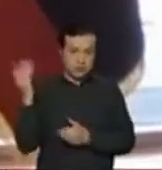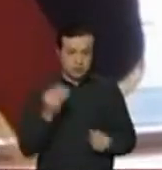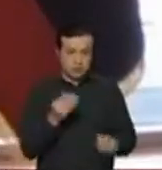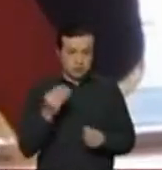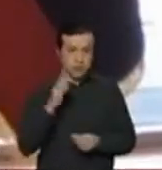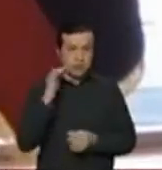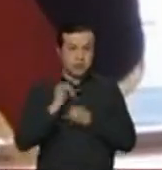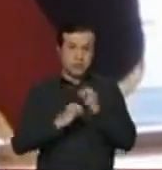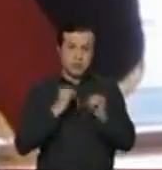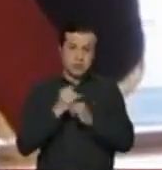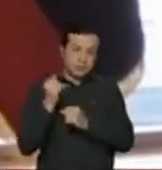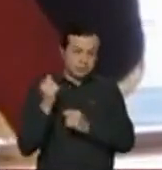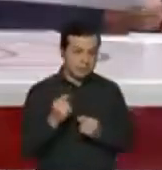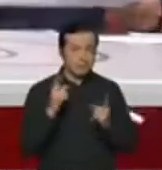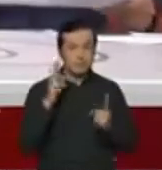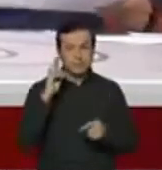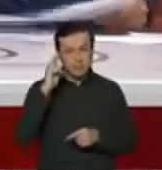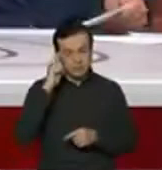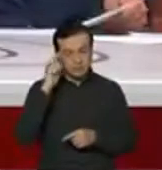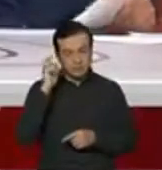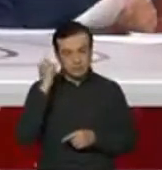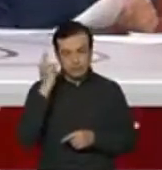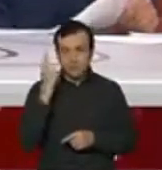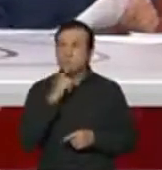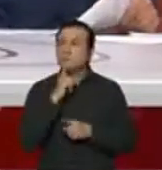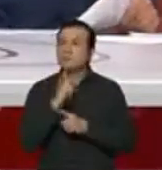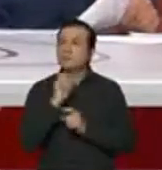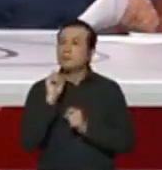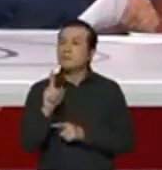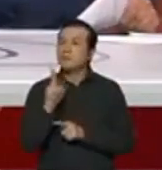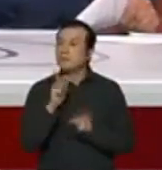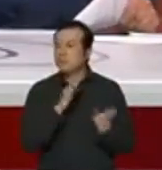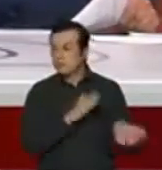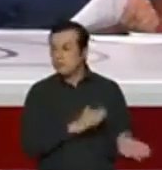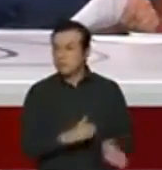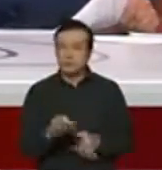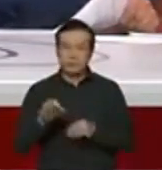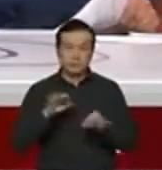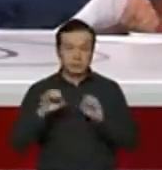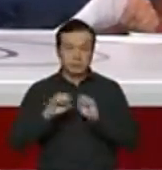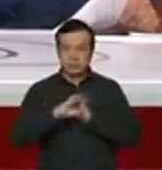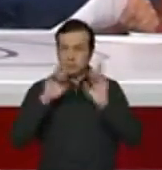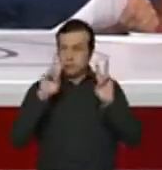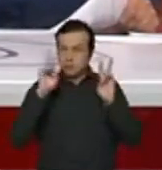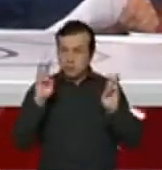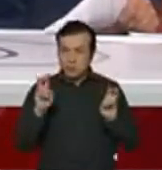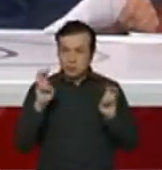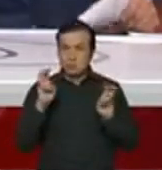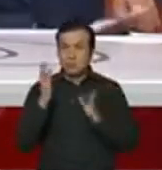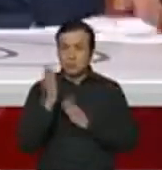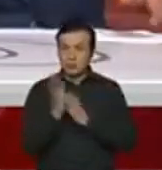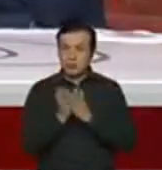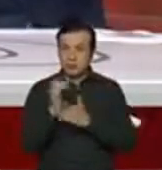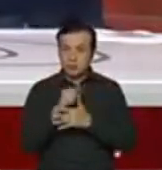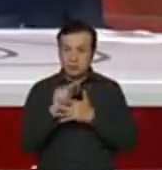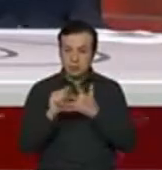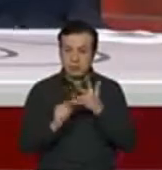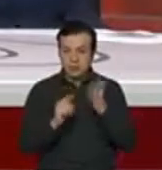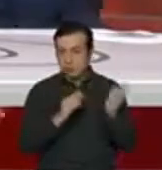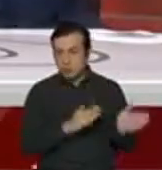del exterior. De acuerdo, economista. Si me permite, quisiera que podamos hablar un poco más sobre el tema de las prestaciones de servicio,